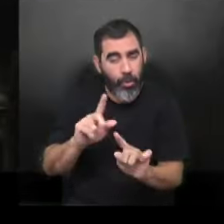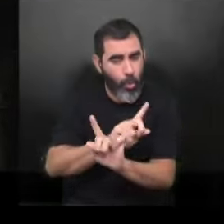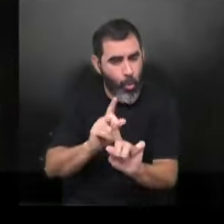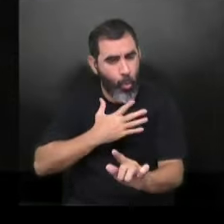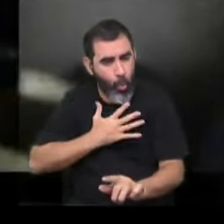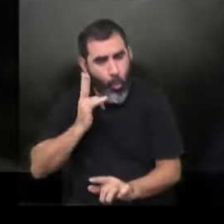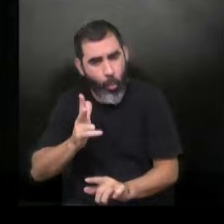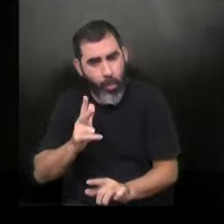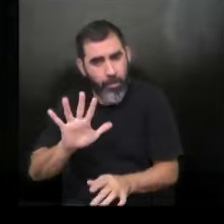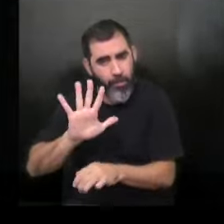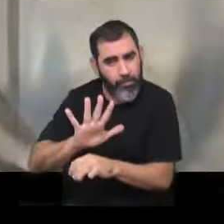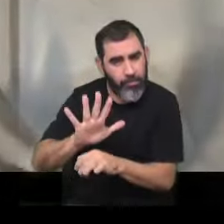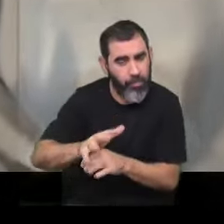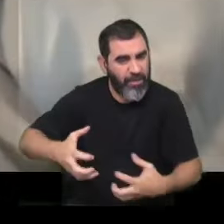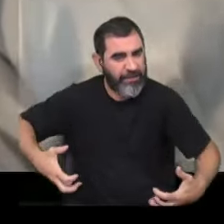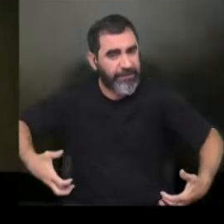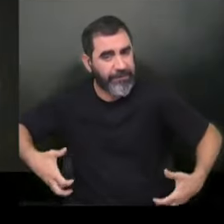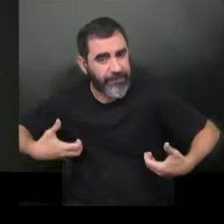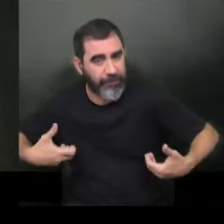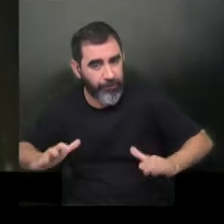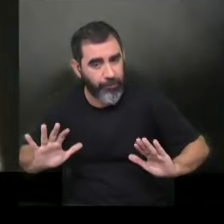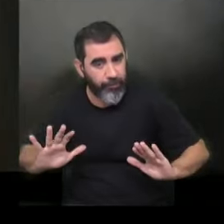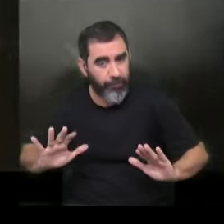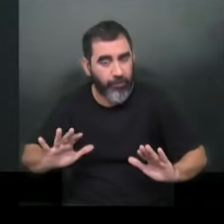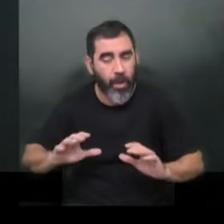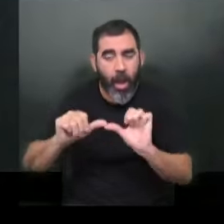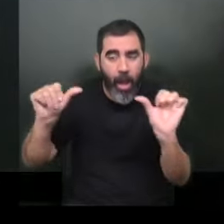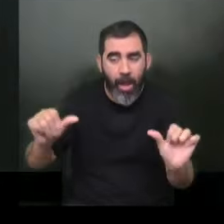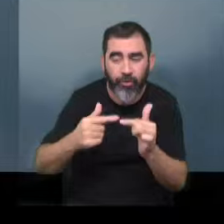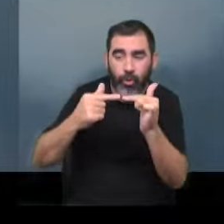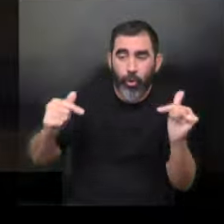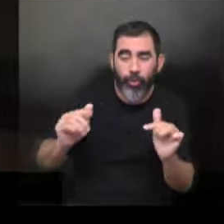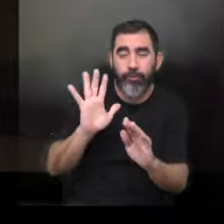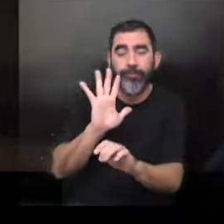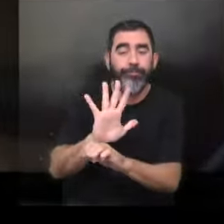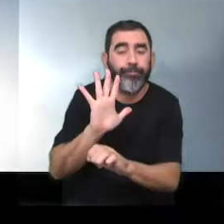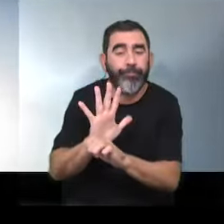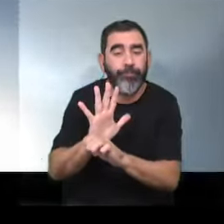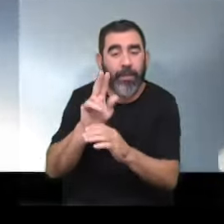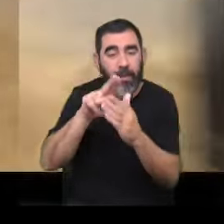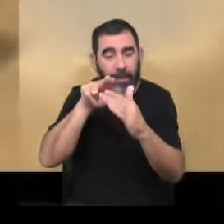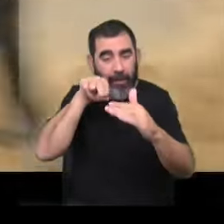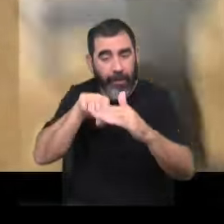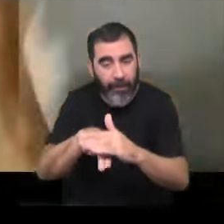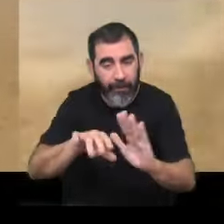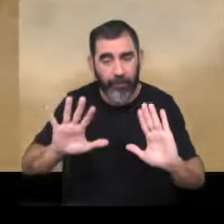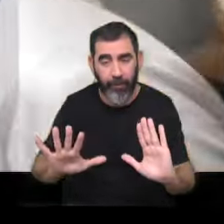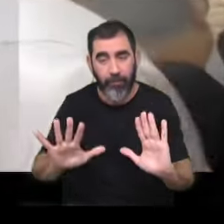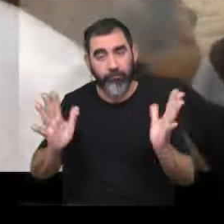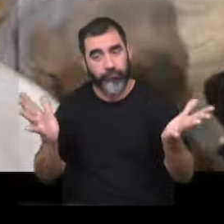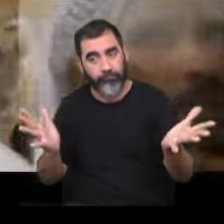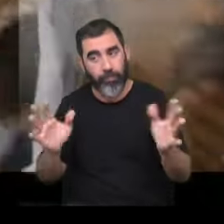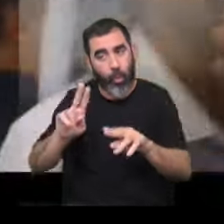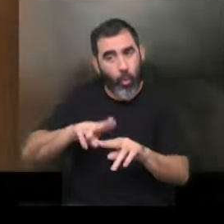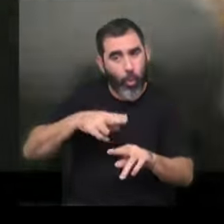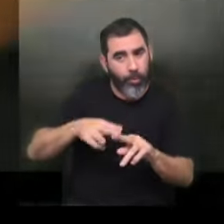encontrado con forma de simio practicaba rituales de entierros complejos, bueno, todo eso abre una